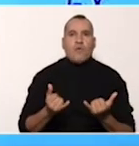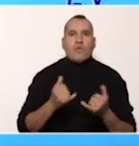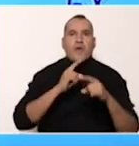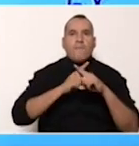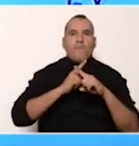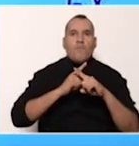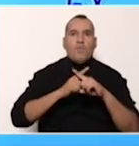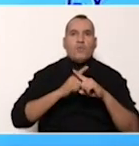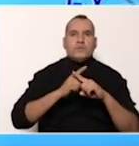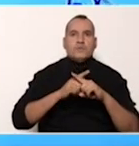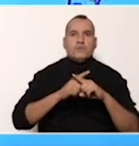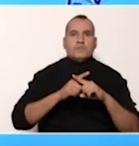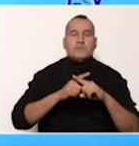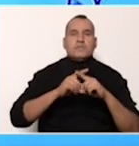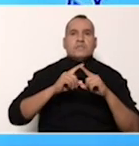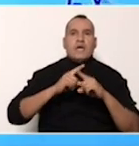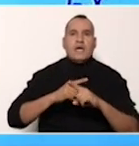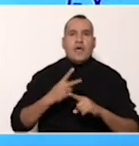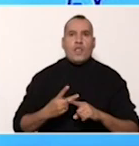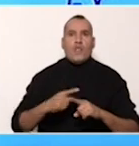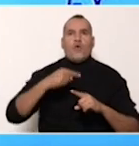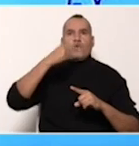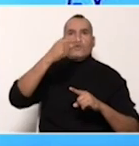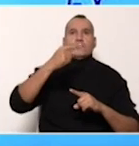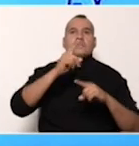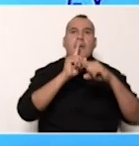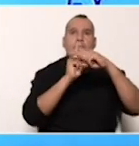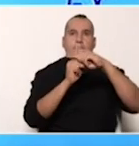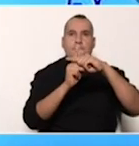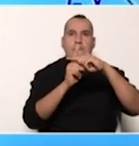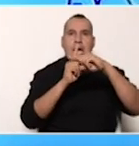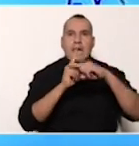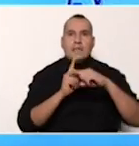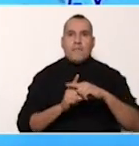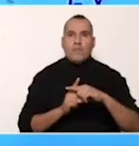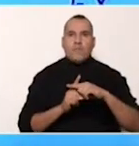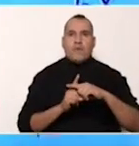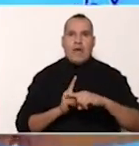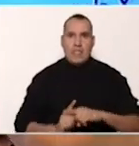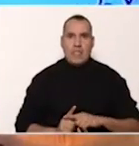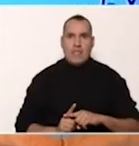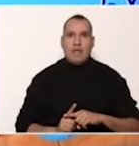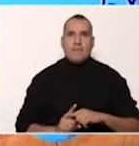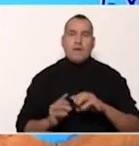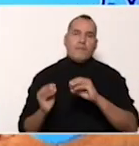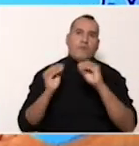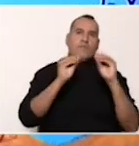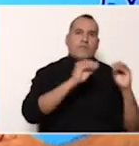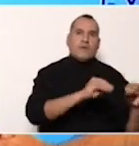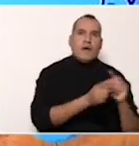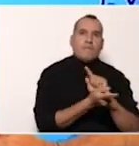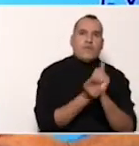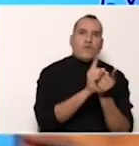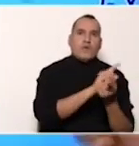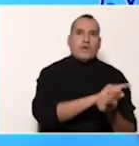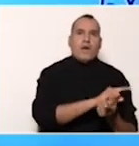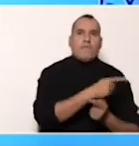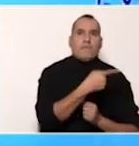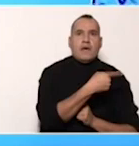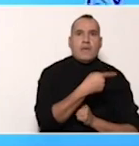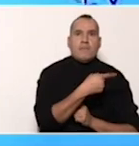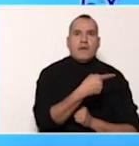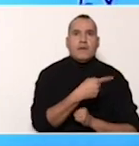que multiplicarlo por este término de la izquierda, más por más da más, pero cuando lo traigo para acá lo cambio a